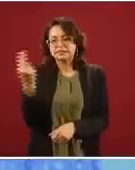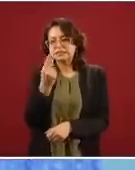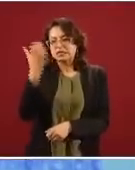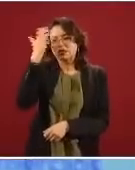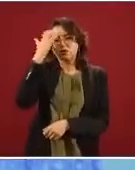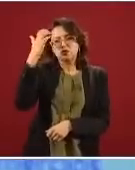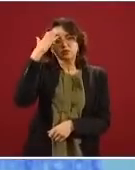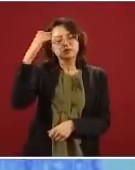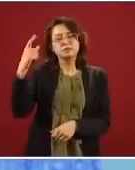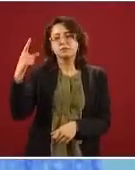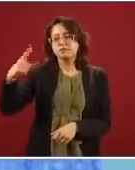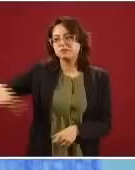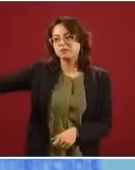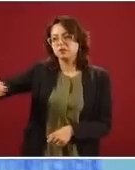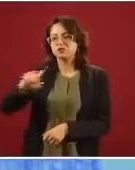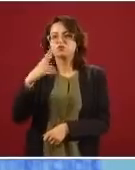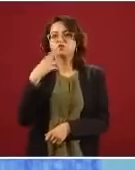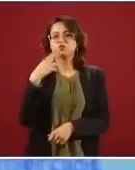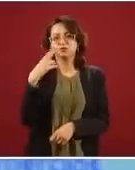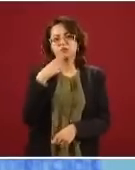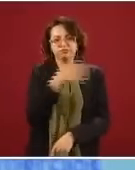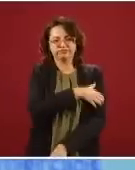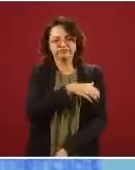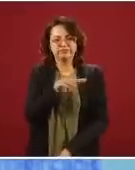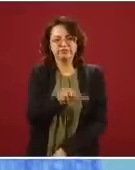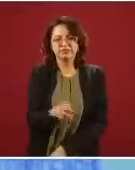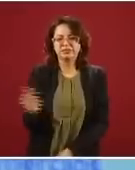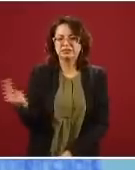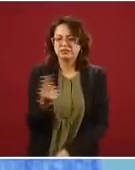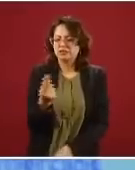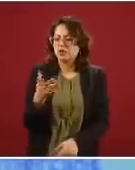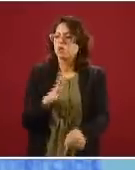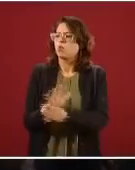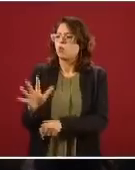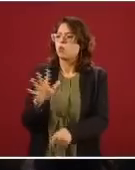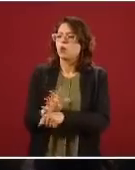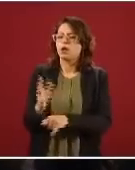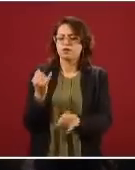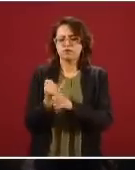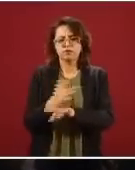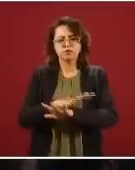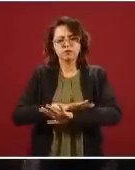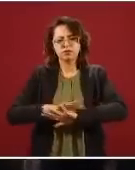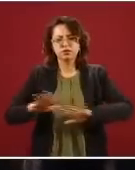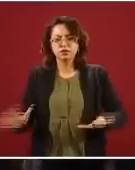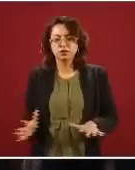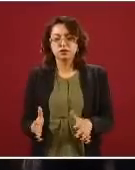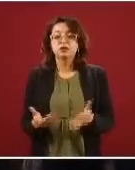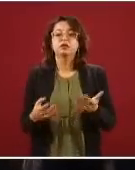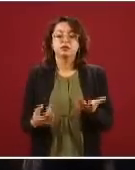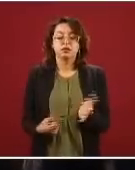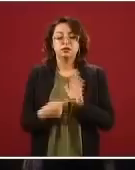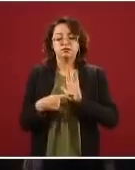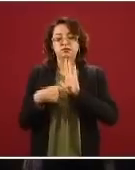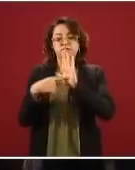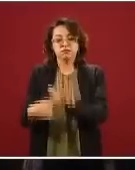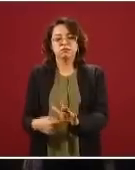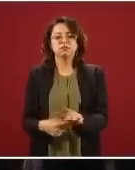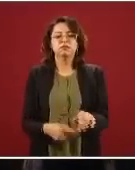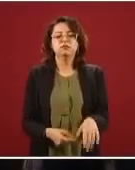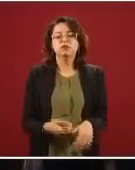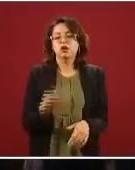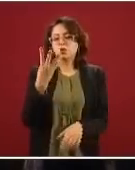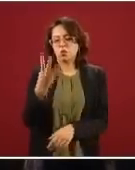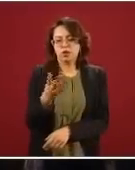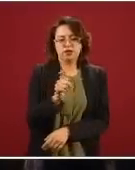como consumidores de este servicio de las remesas. Por lo tanto, ahora lo estamos presentando en cuatro columnas.